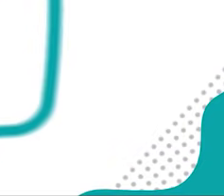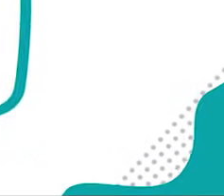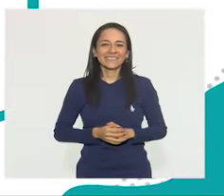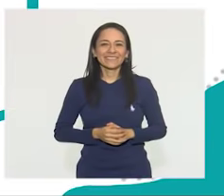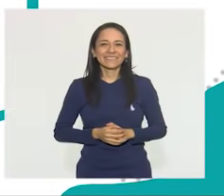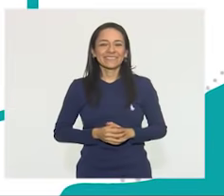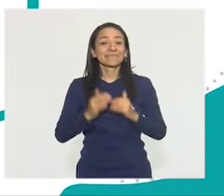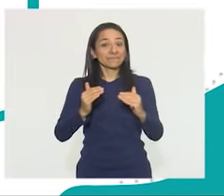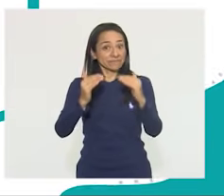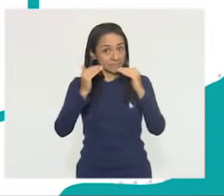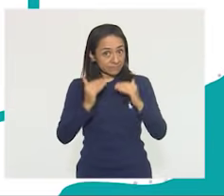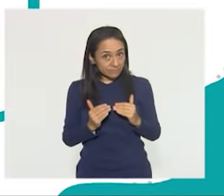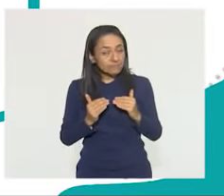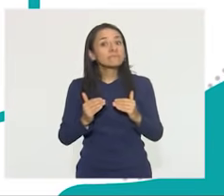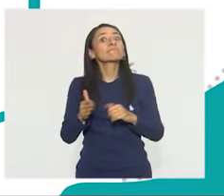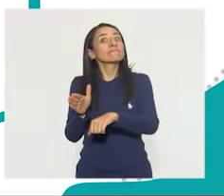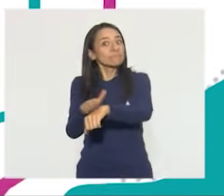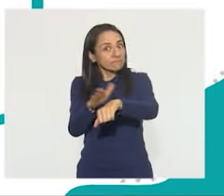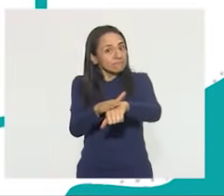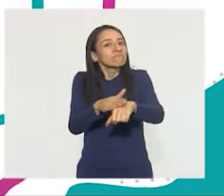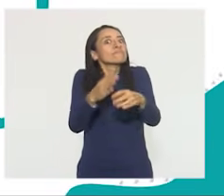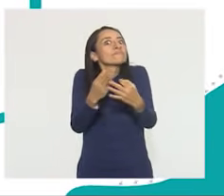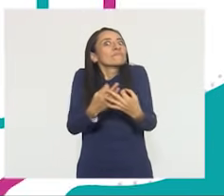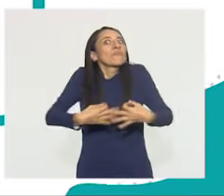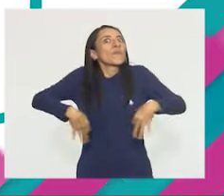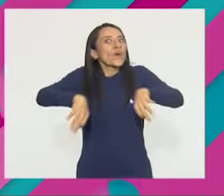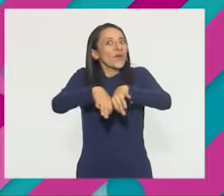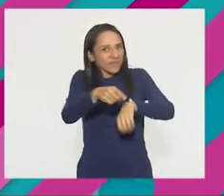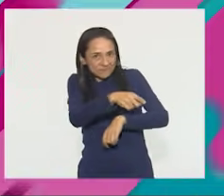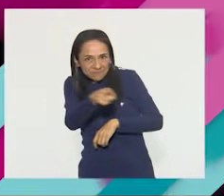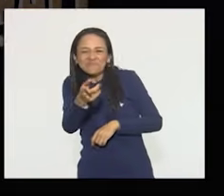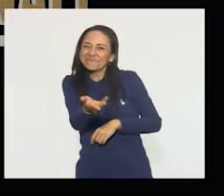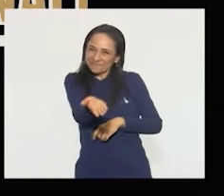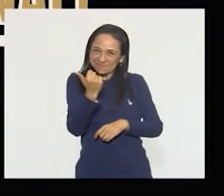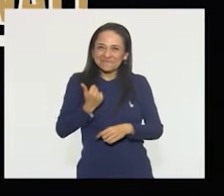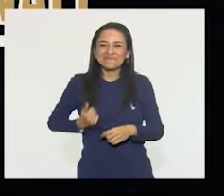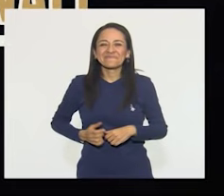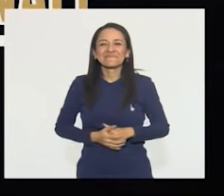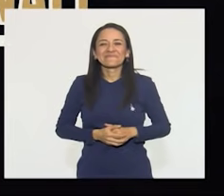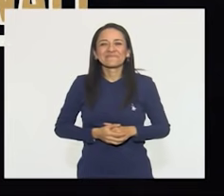A continuación tenemos algo muy importante para ustedes. Acompáñenos.